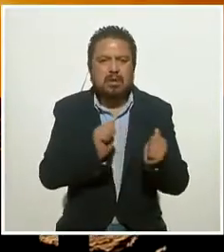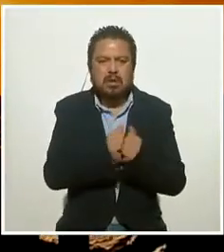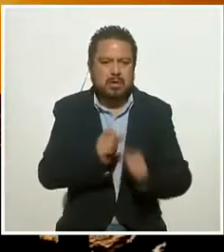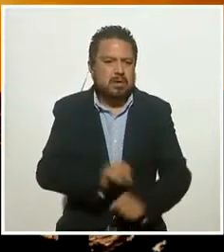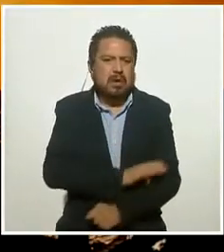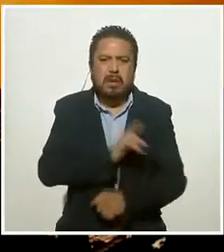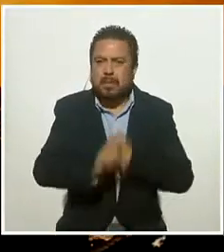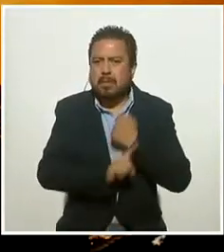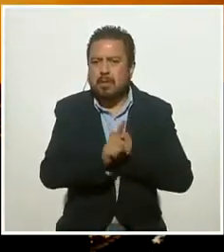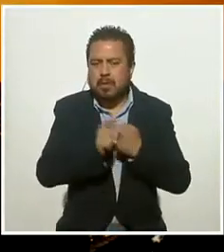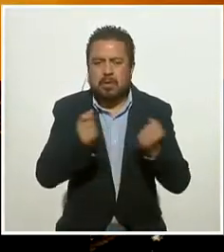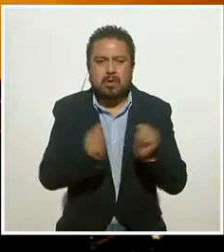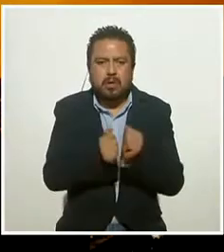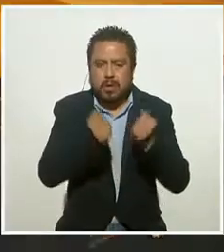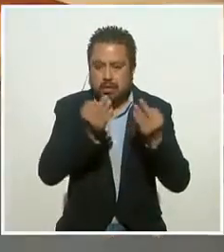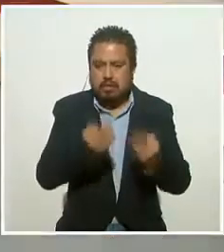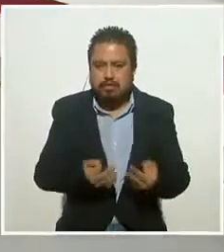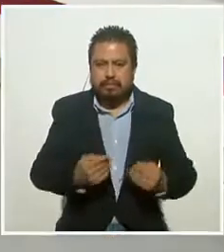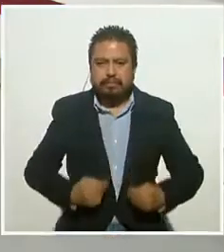y problemas de la realidad.